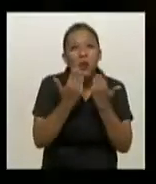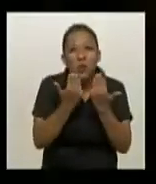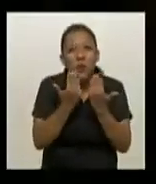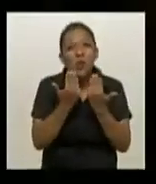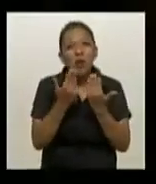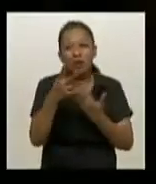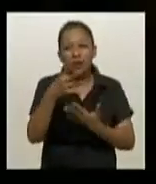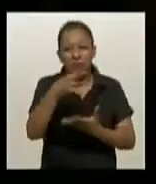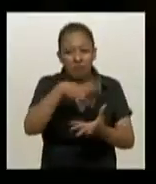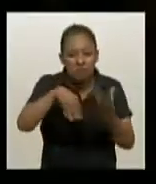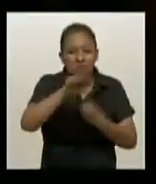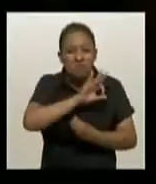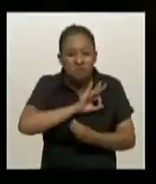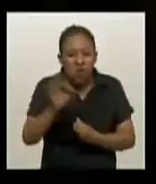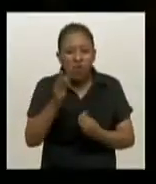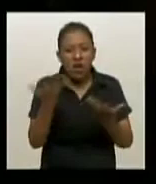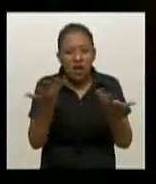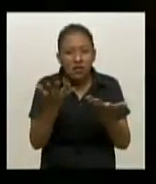toda la posibilidad de llevar